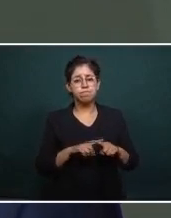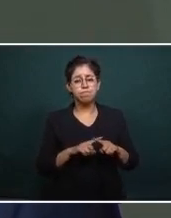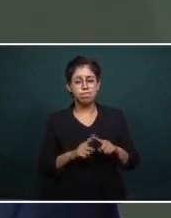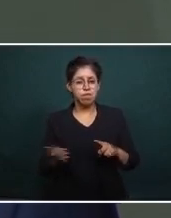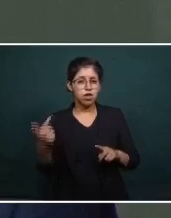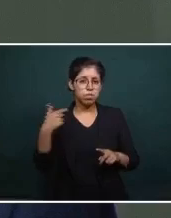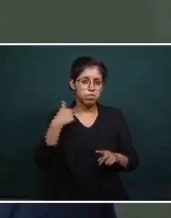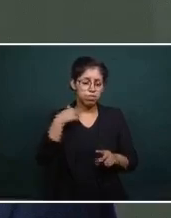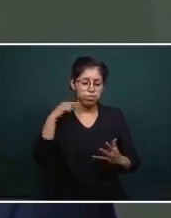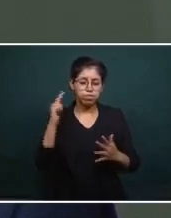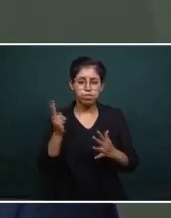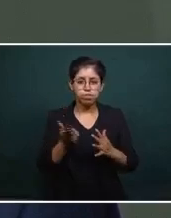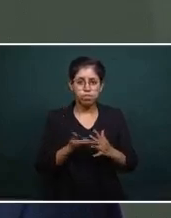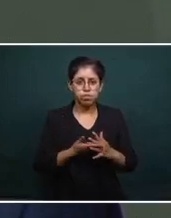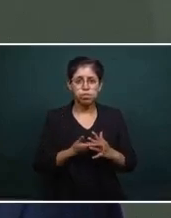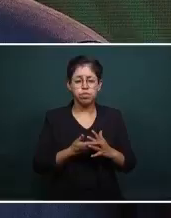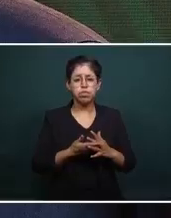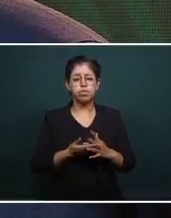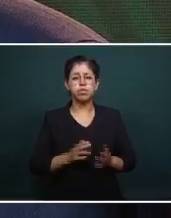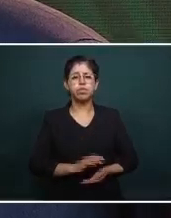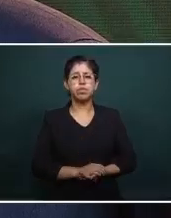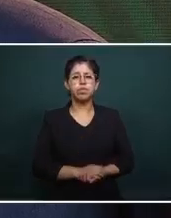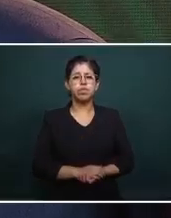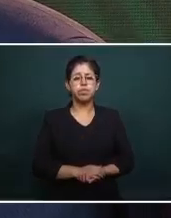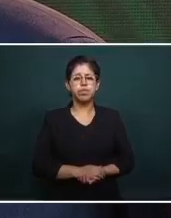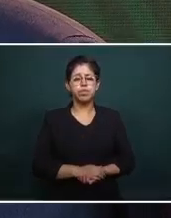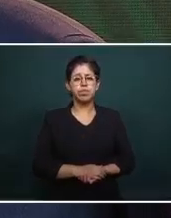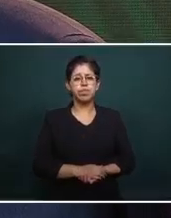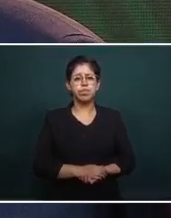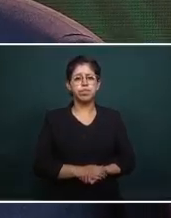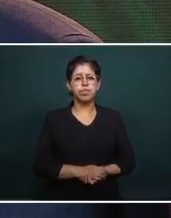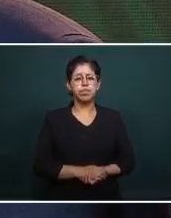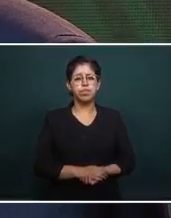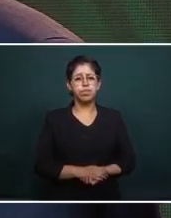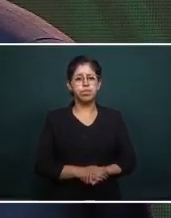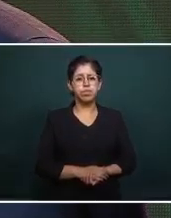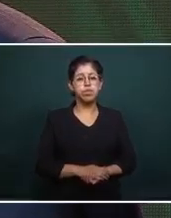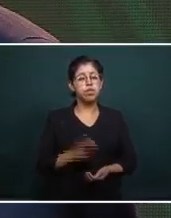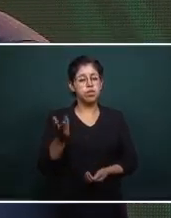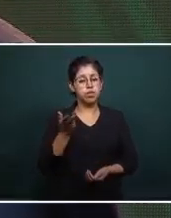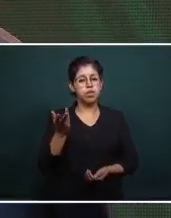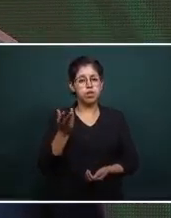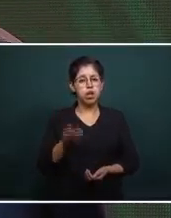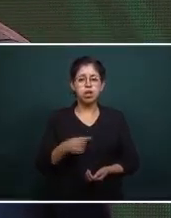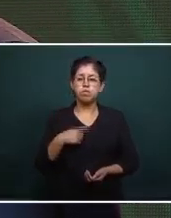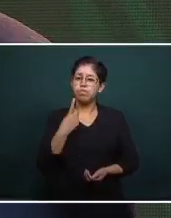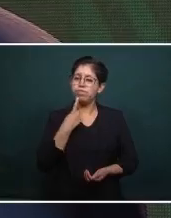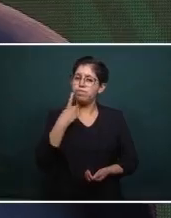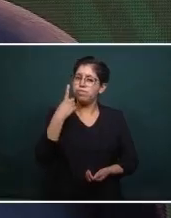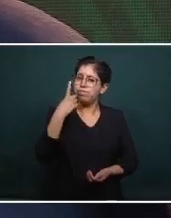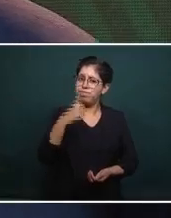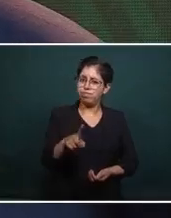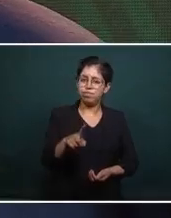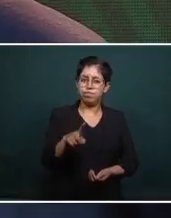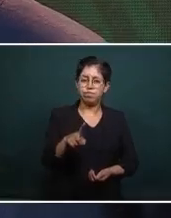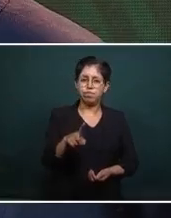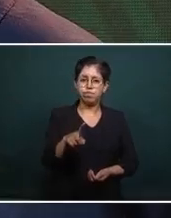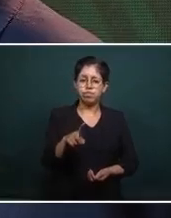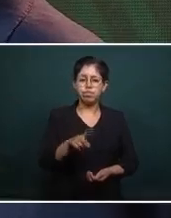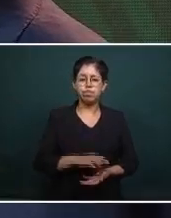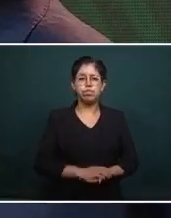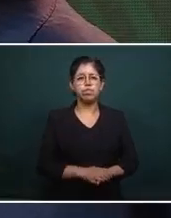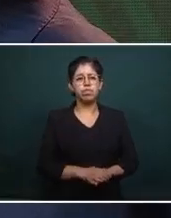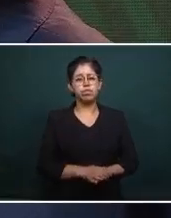actos, este crimen, y se va a hacer la acusación sobre